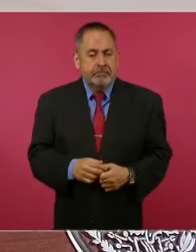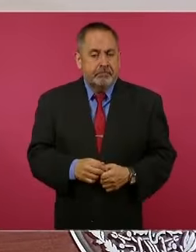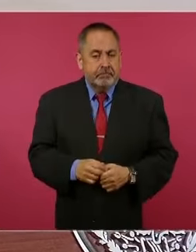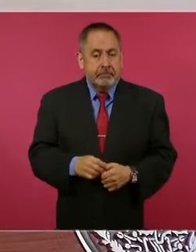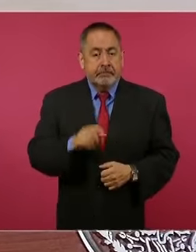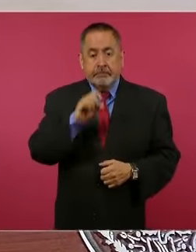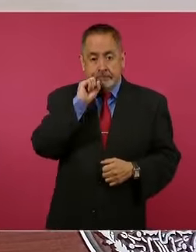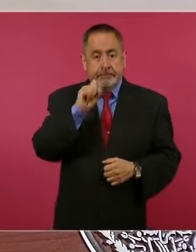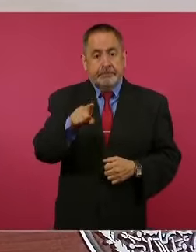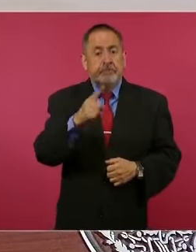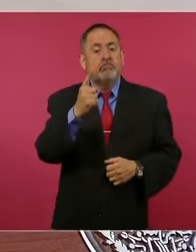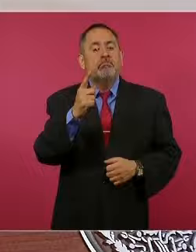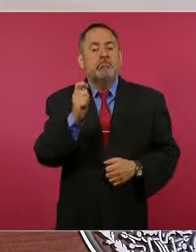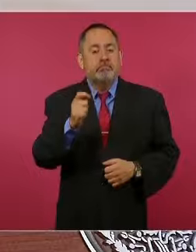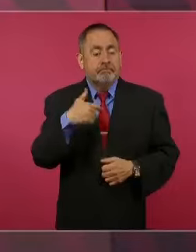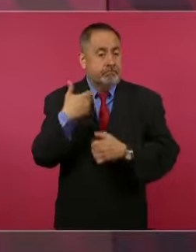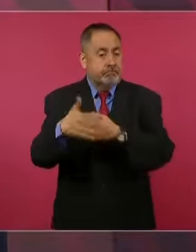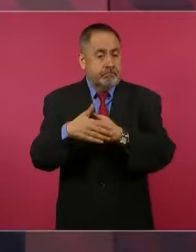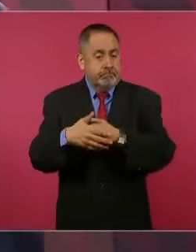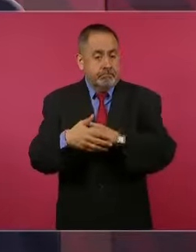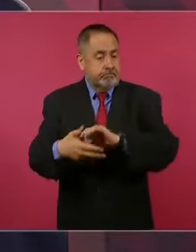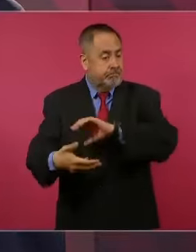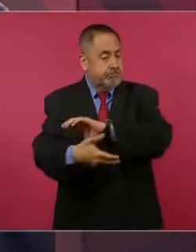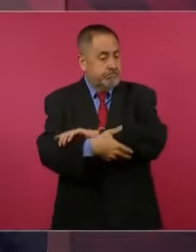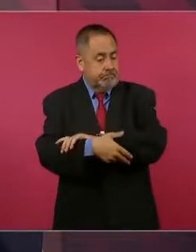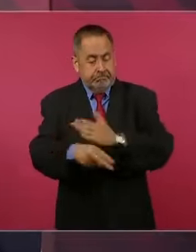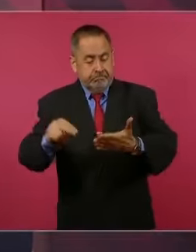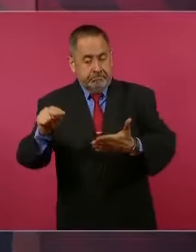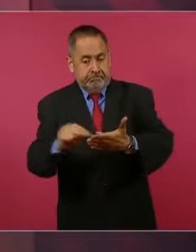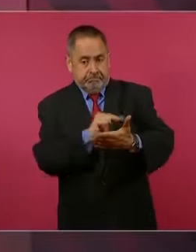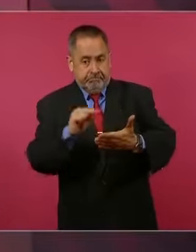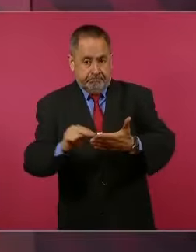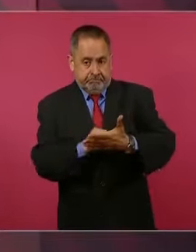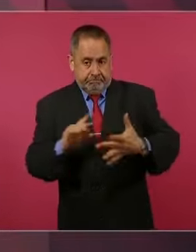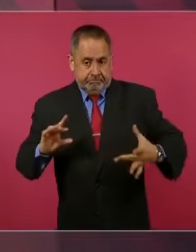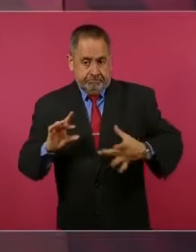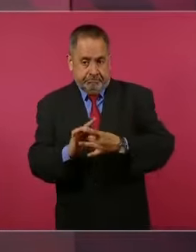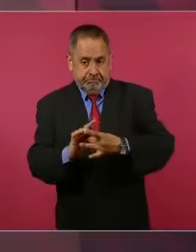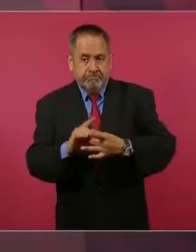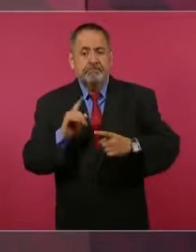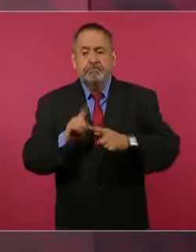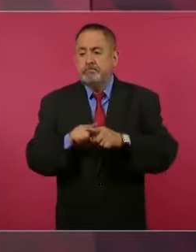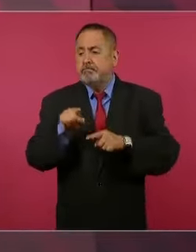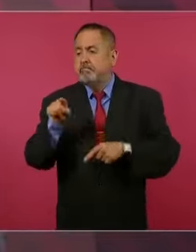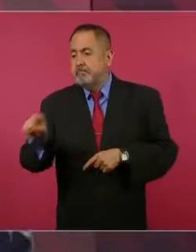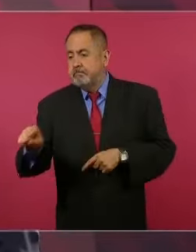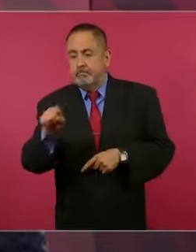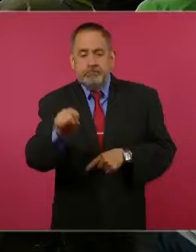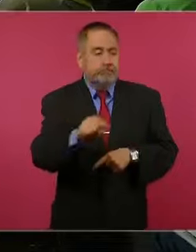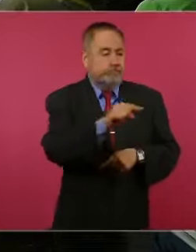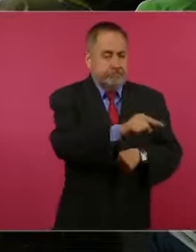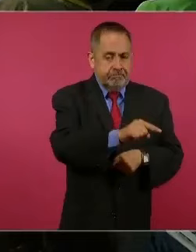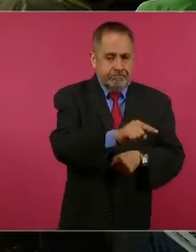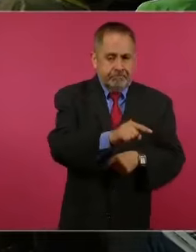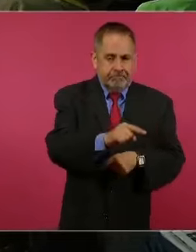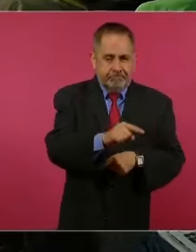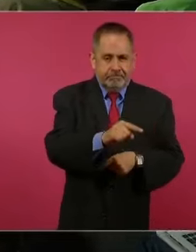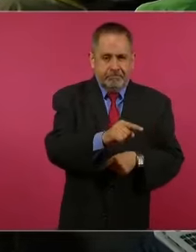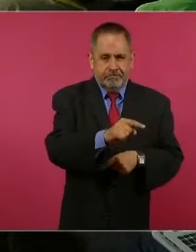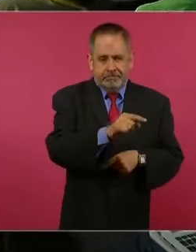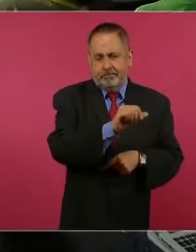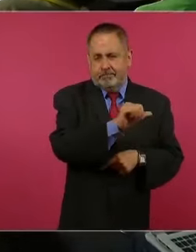suscribir convenios entre las instituciones de salud